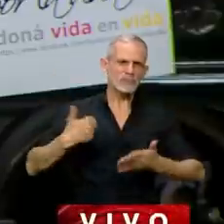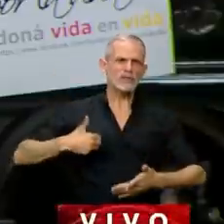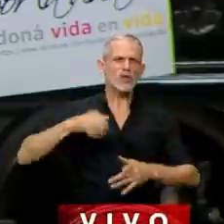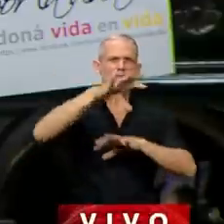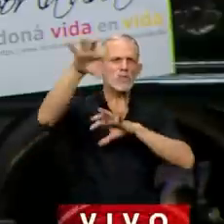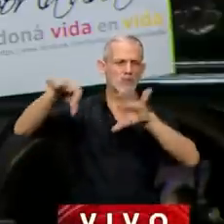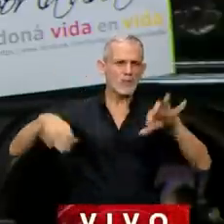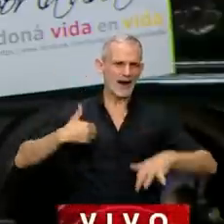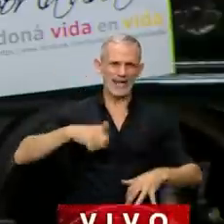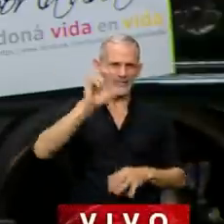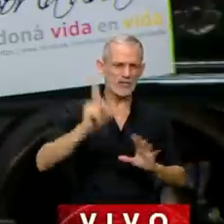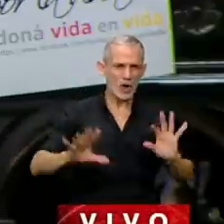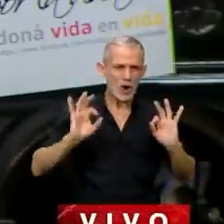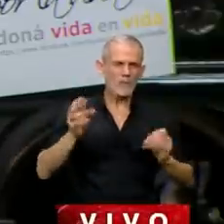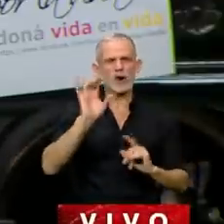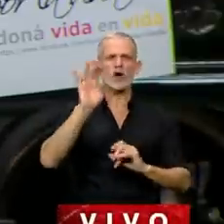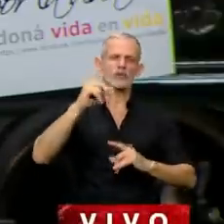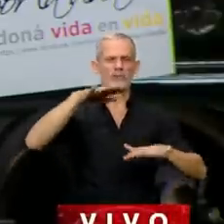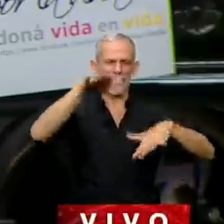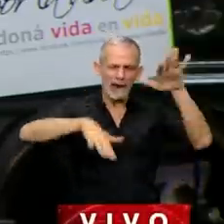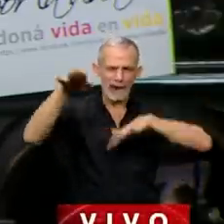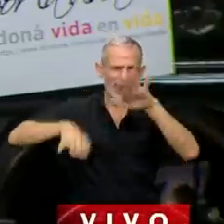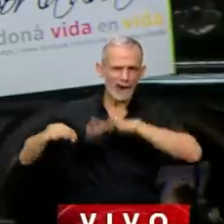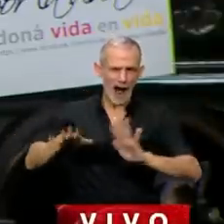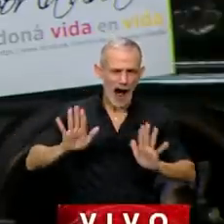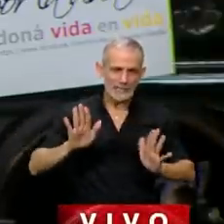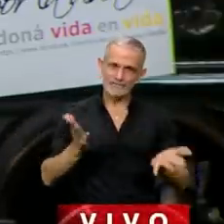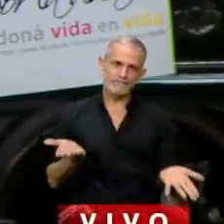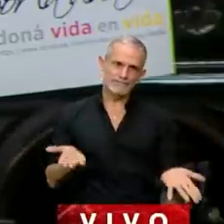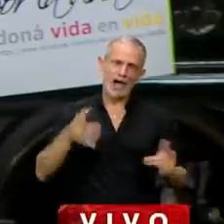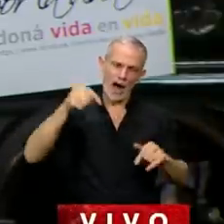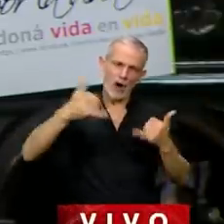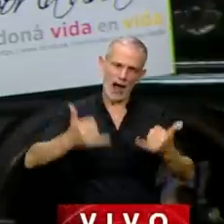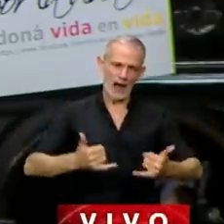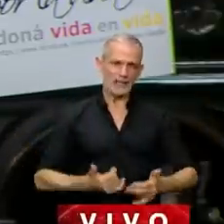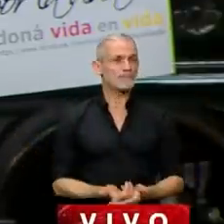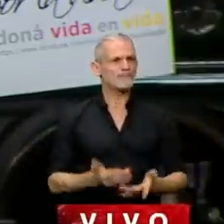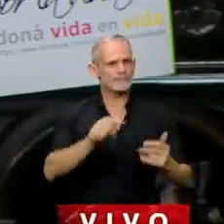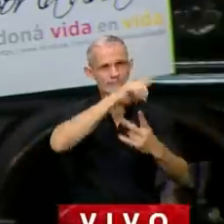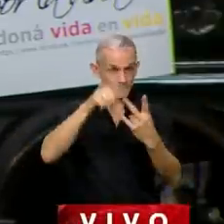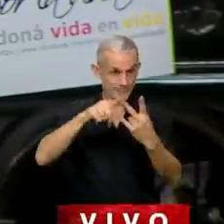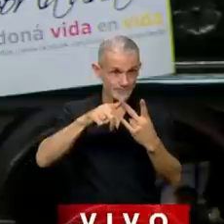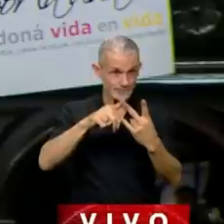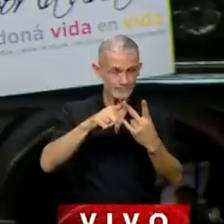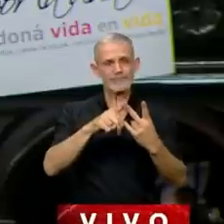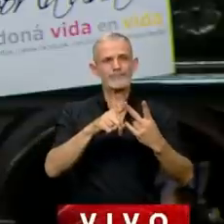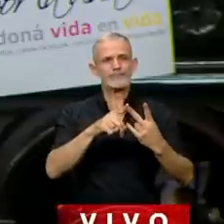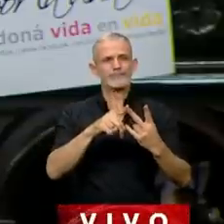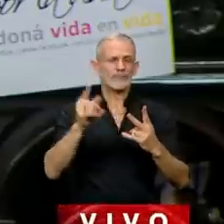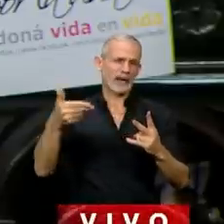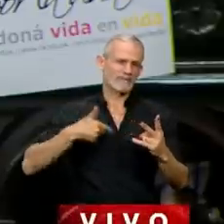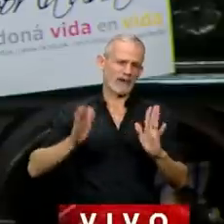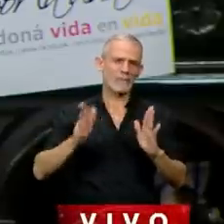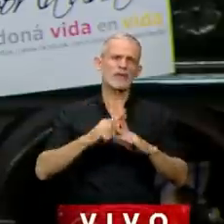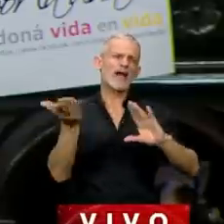las jurisdicciones de nuestro país y no en la desigualdad y la disparidad que estamos actualmente. Lo otro, señora Presidenta, y ante su